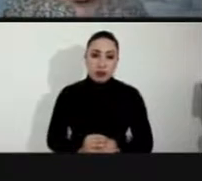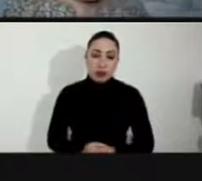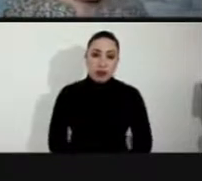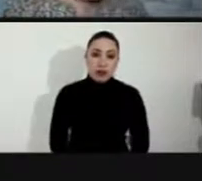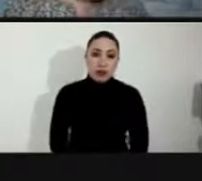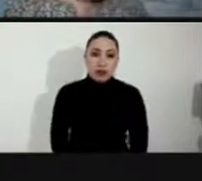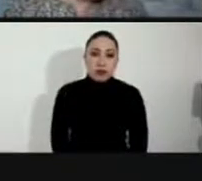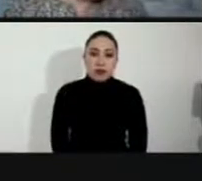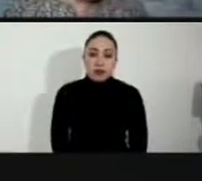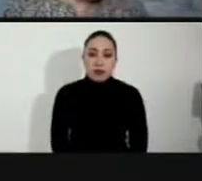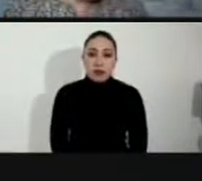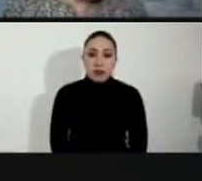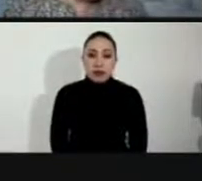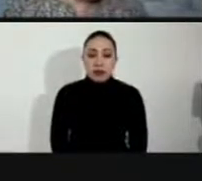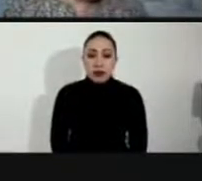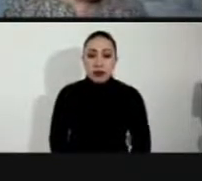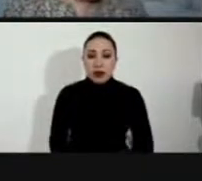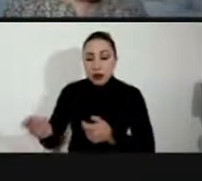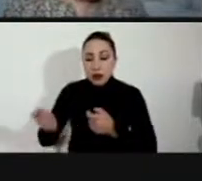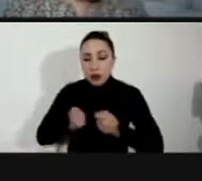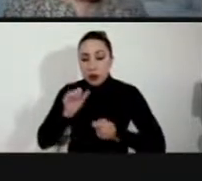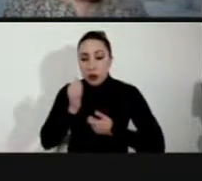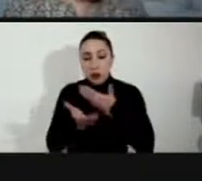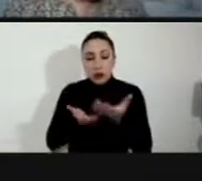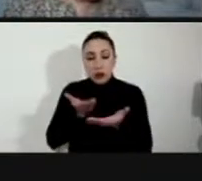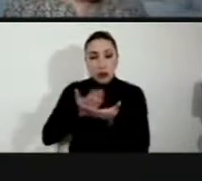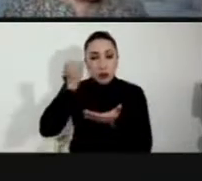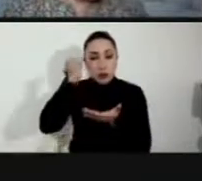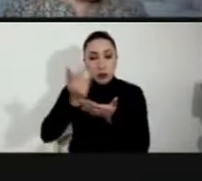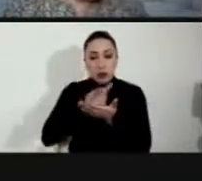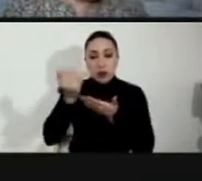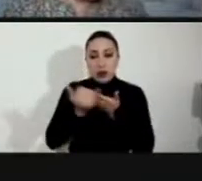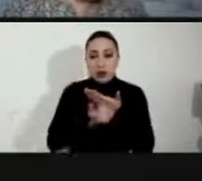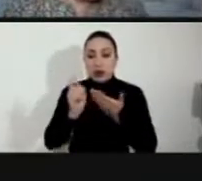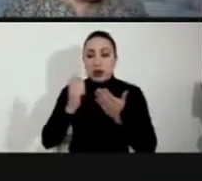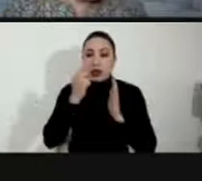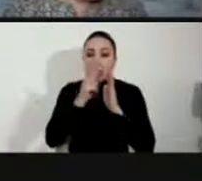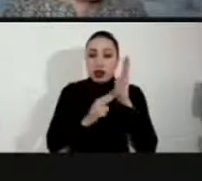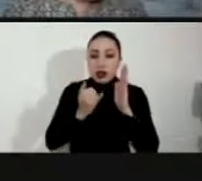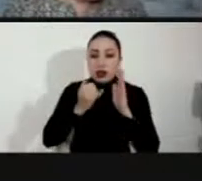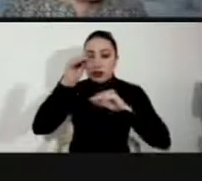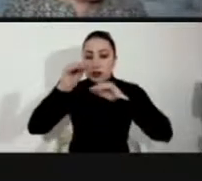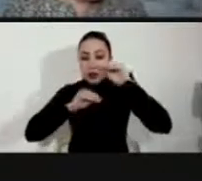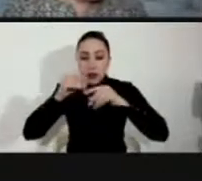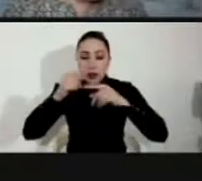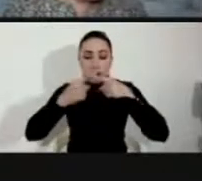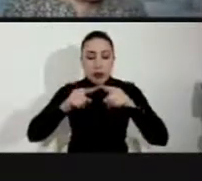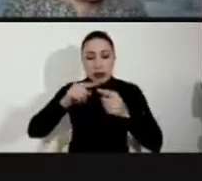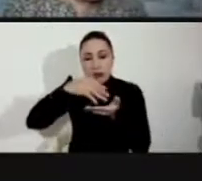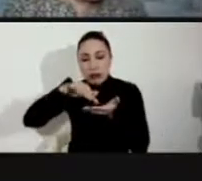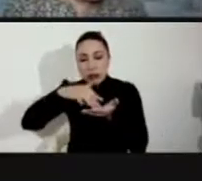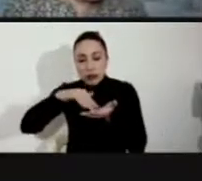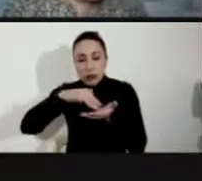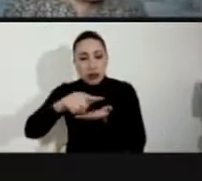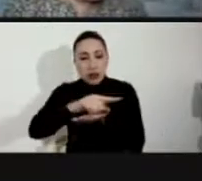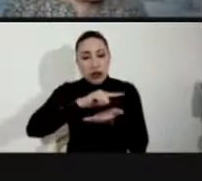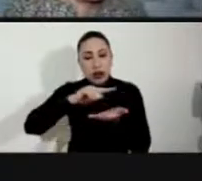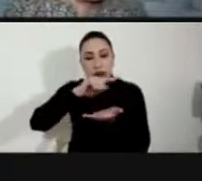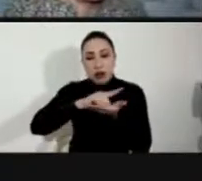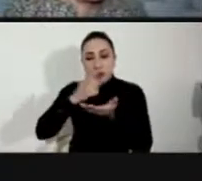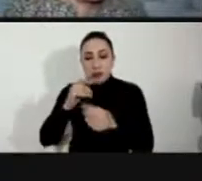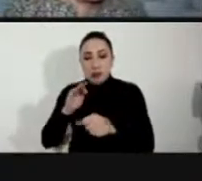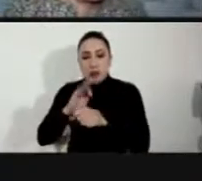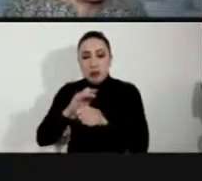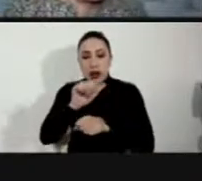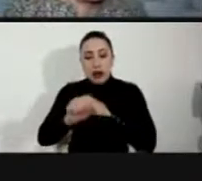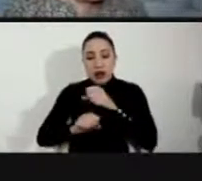Se recibe una iniciativa con proyecto de decreto para que se reformen y adicionen diversas disposiciones de la Ley de Protección a los Animales de la Ciudad de México